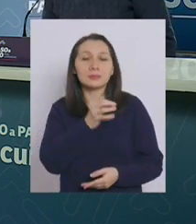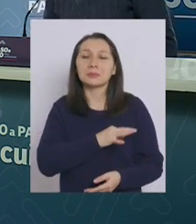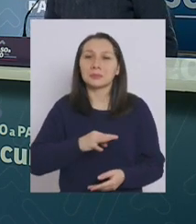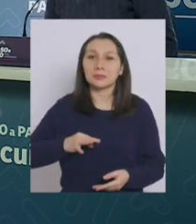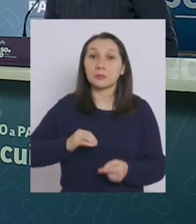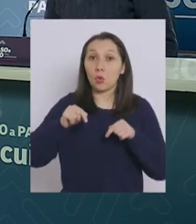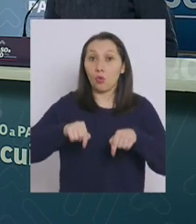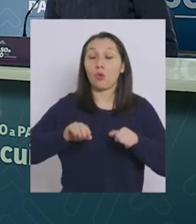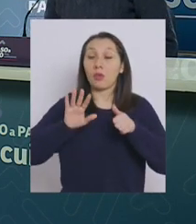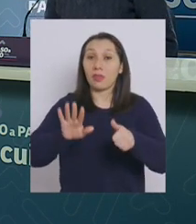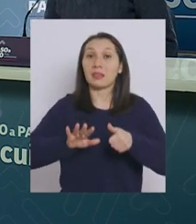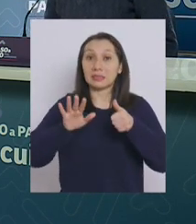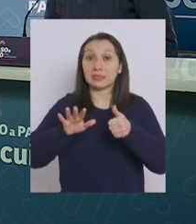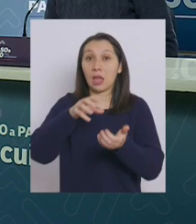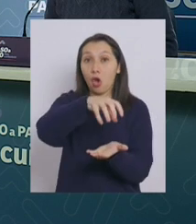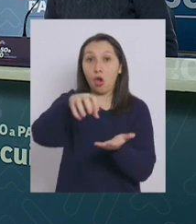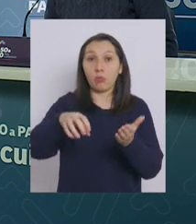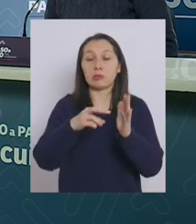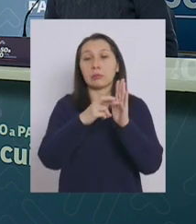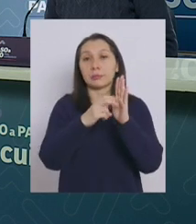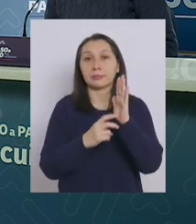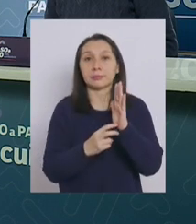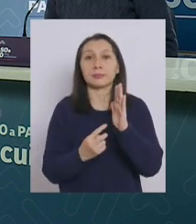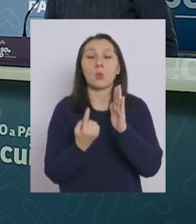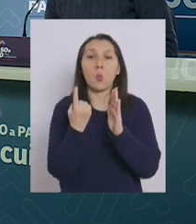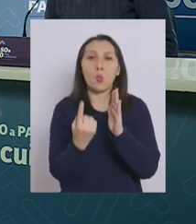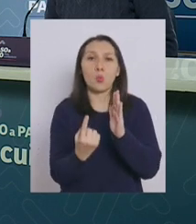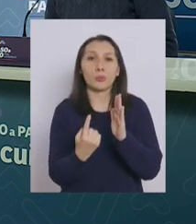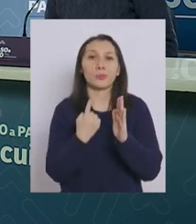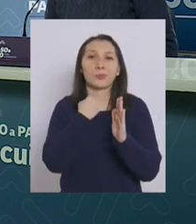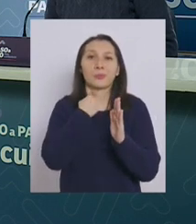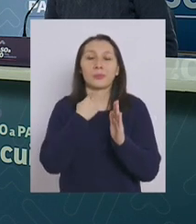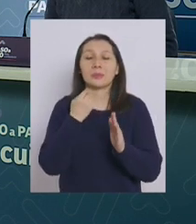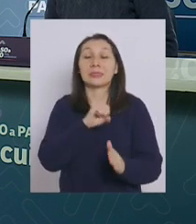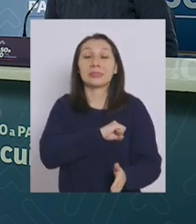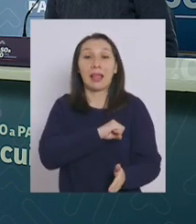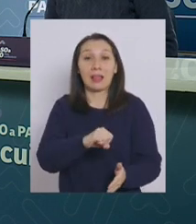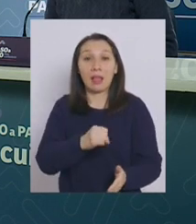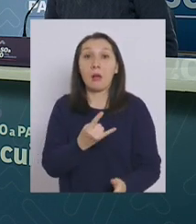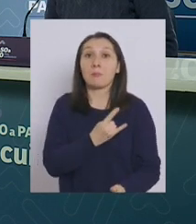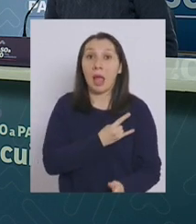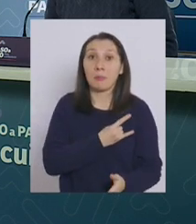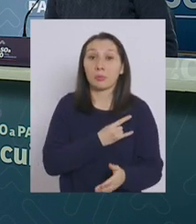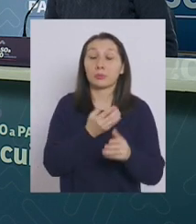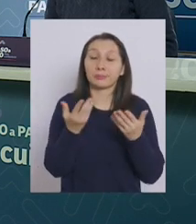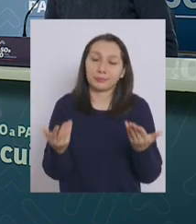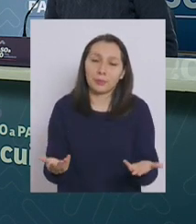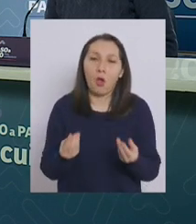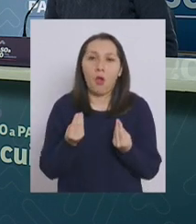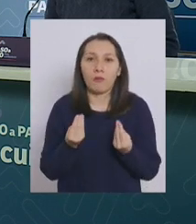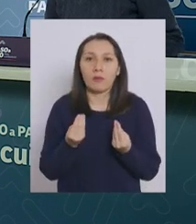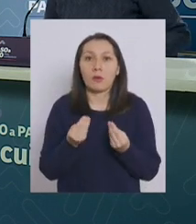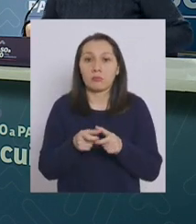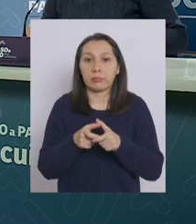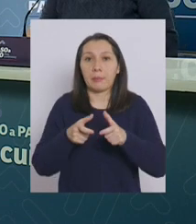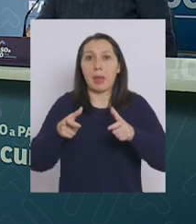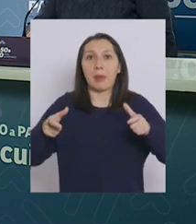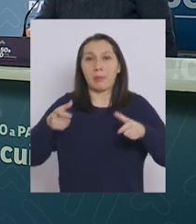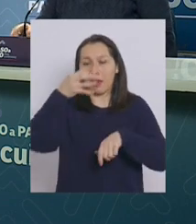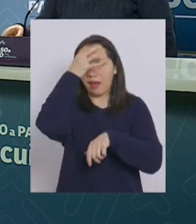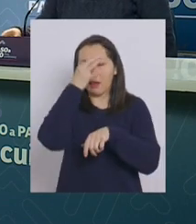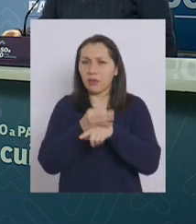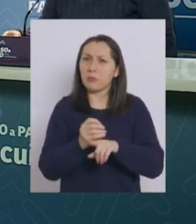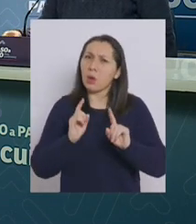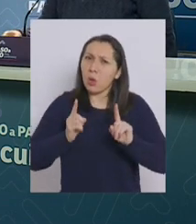ministro. Hoy 16 comunas se retrocedieron a cuarentena, una de ellas Santiago y Maipú. Esto obviamente por el aumento de casos, pero